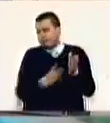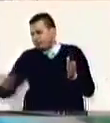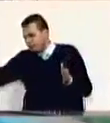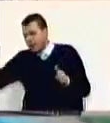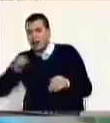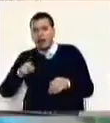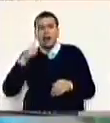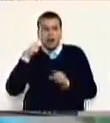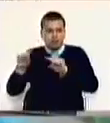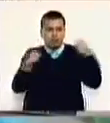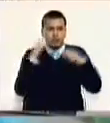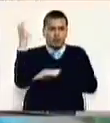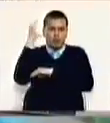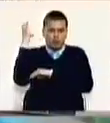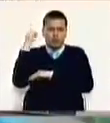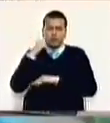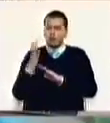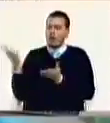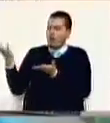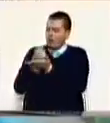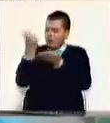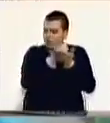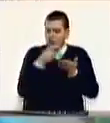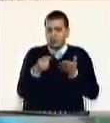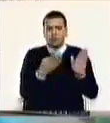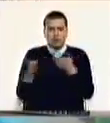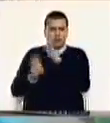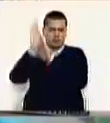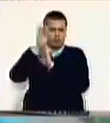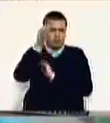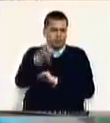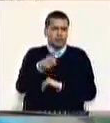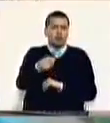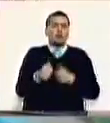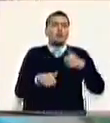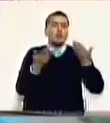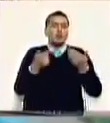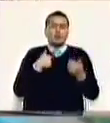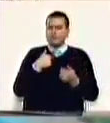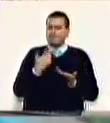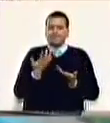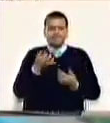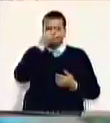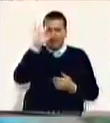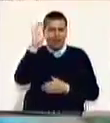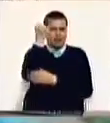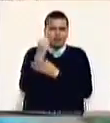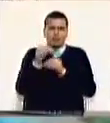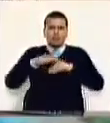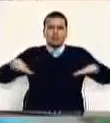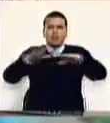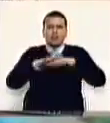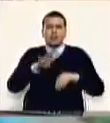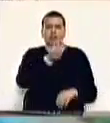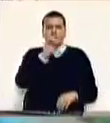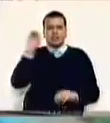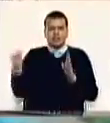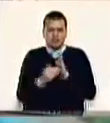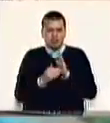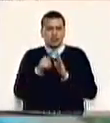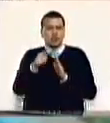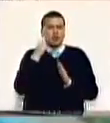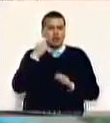no solamente en Colombia, lo que recoge el plan de desarrollo acertadamente, un déficit impresionante de tierras, 900.000 de ellas,